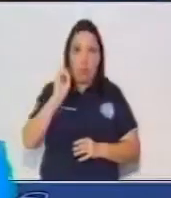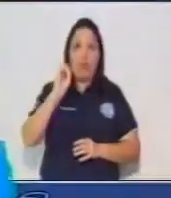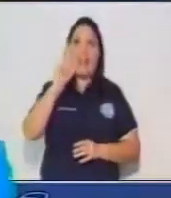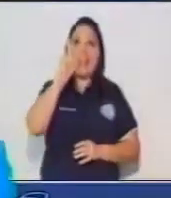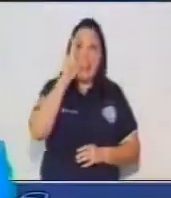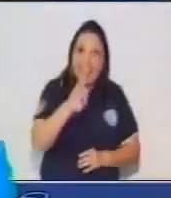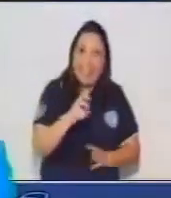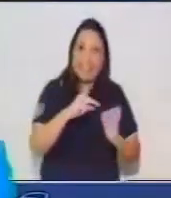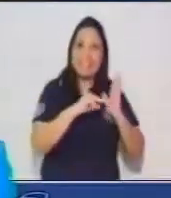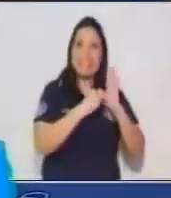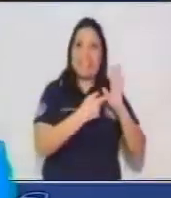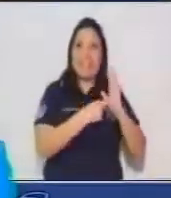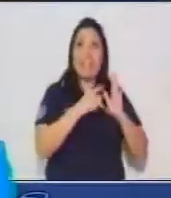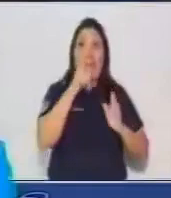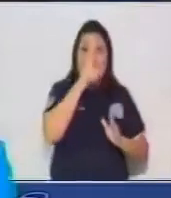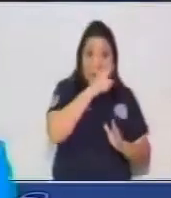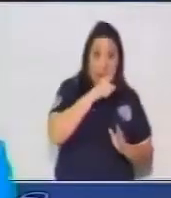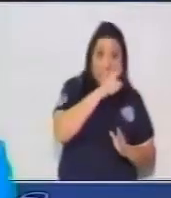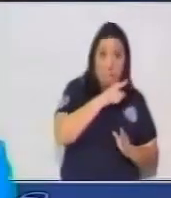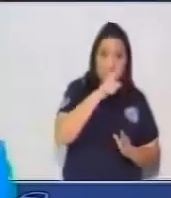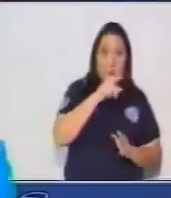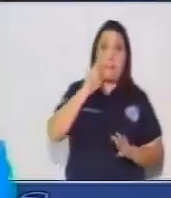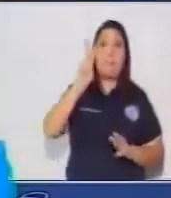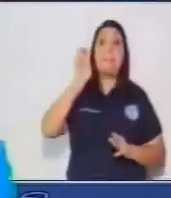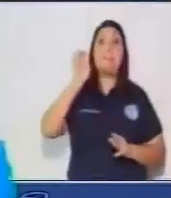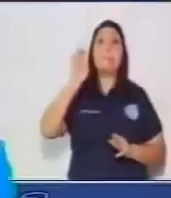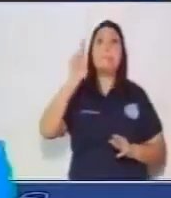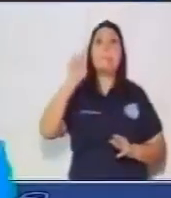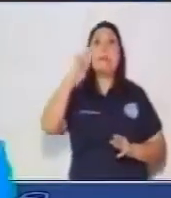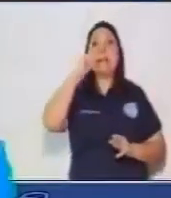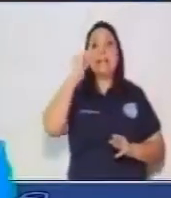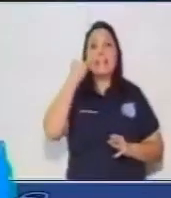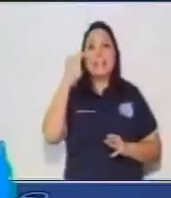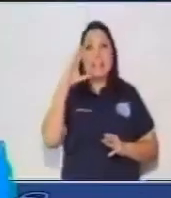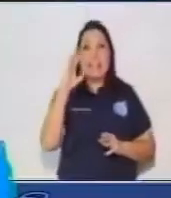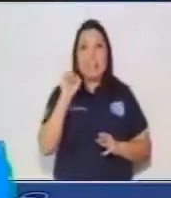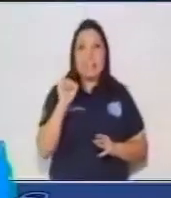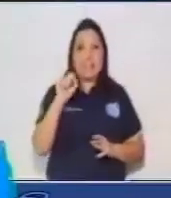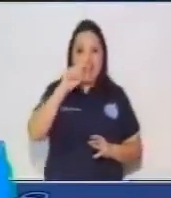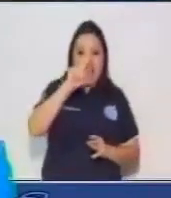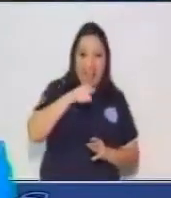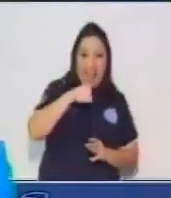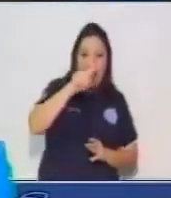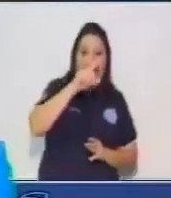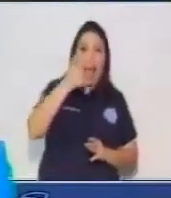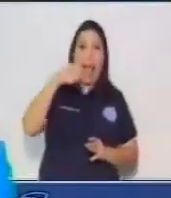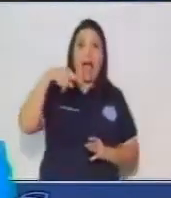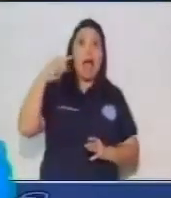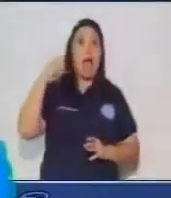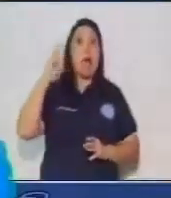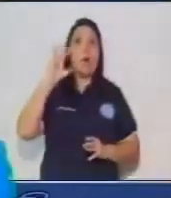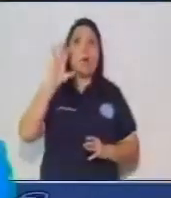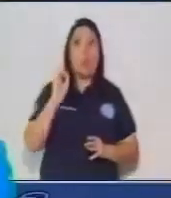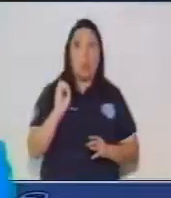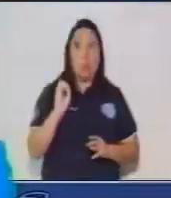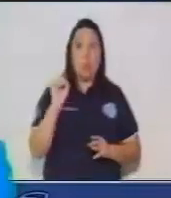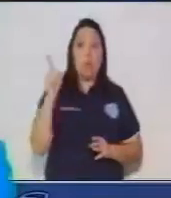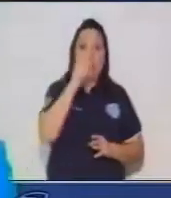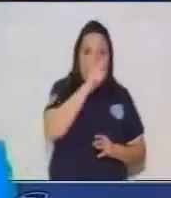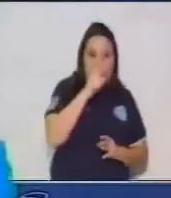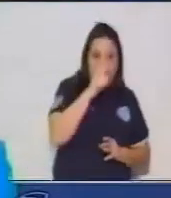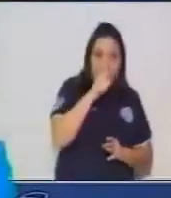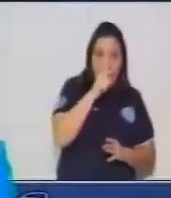Este punto de acá es el vértice. Esto es mi ángulo, la abertura. Esto es